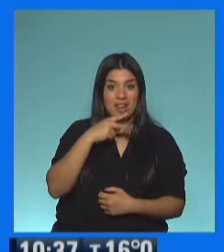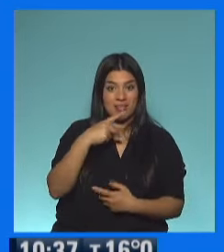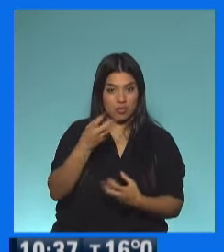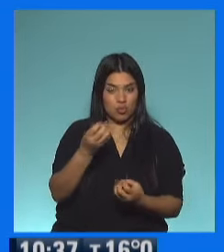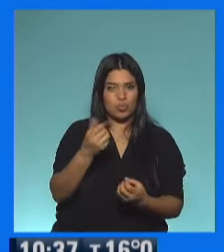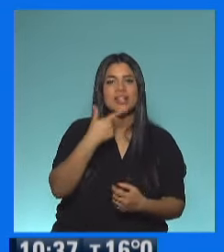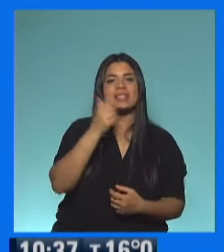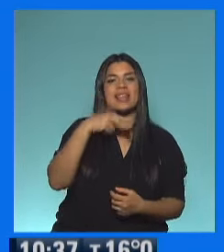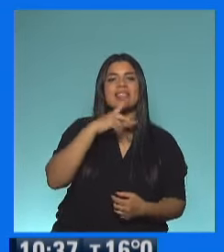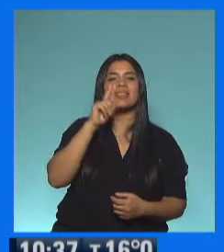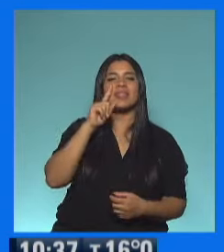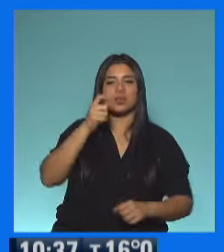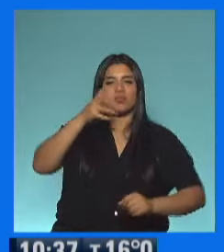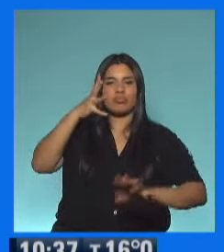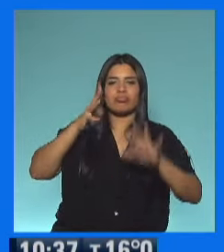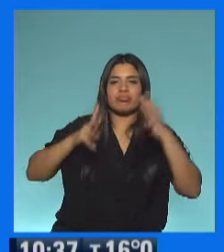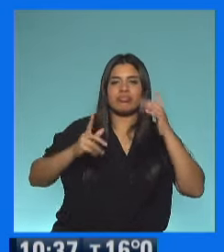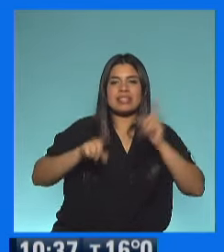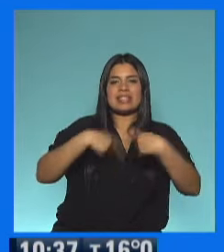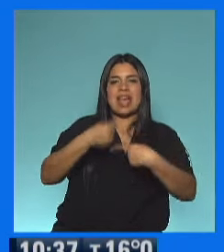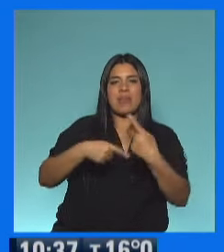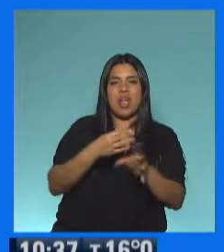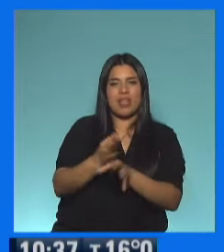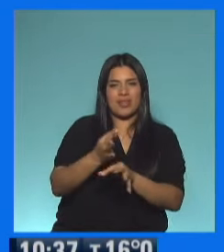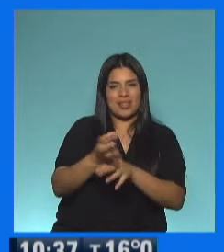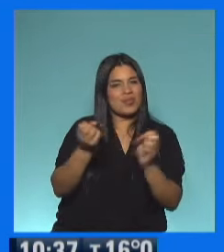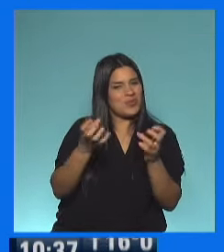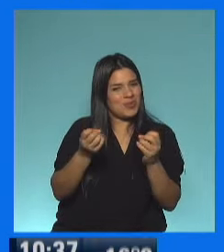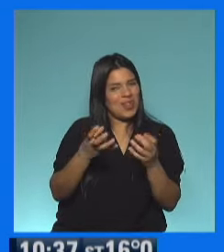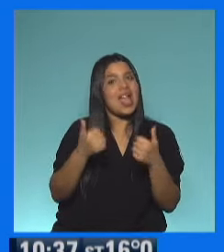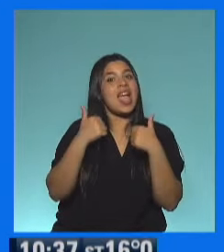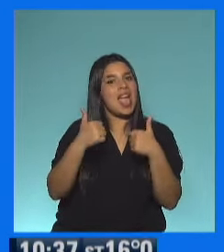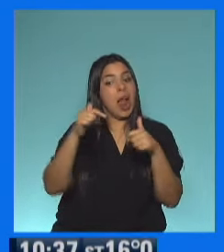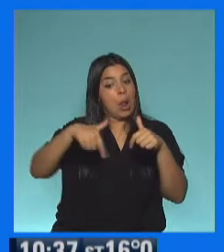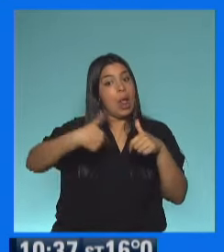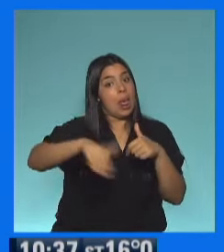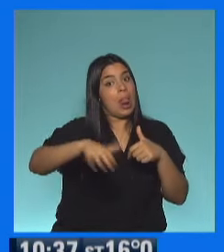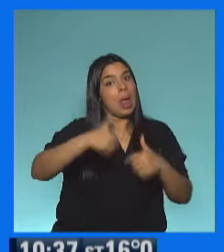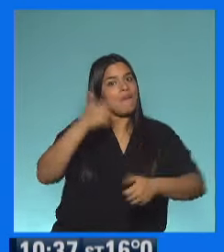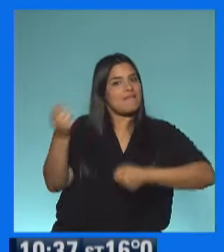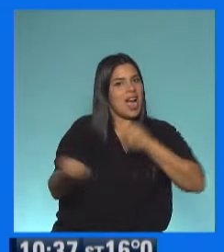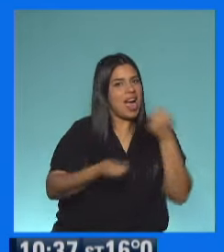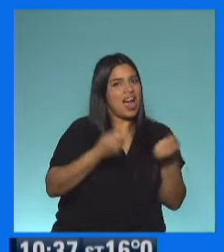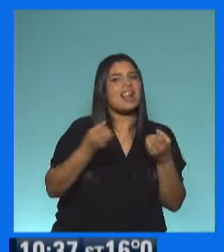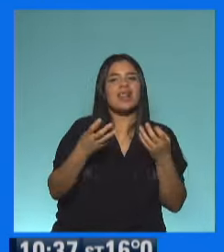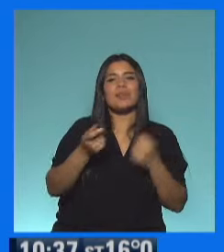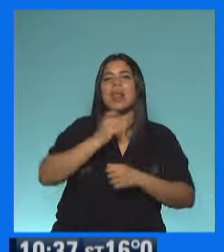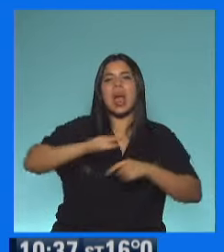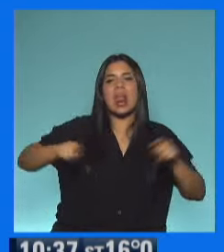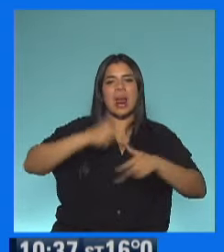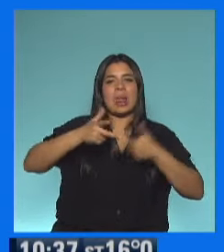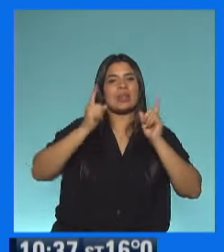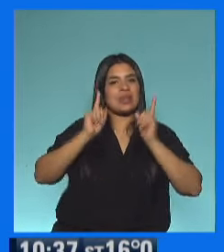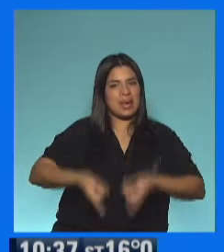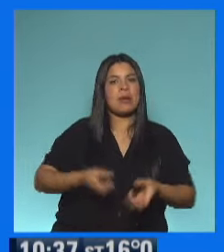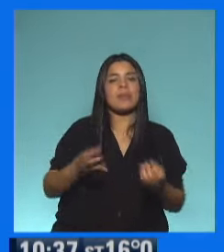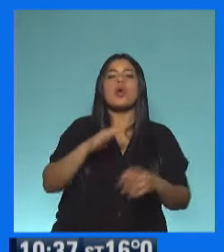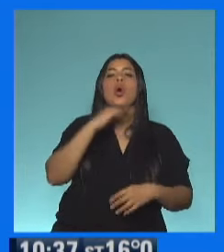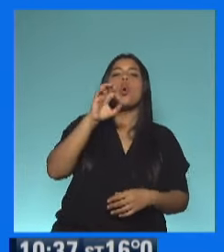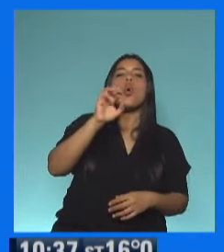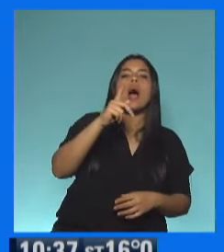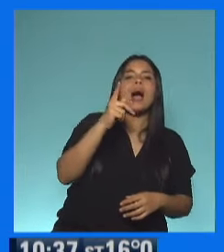Santi bailando en la murga de Seguimos Educando. Buenísimo. Ahora vamos a bailar, Santi. Vamos a bailar y cantar. Joaquín y Bruno